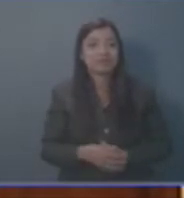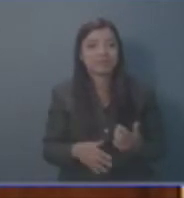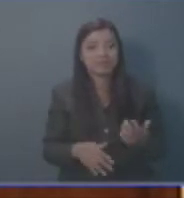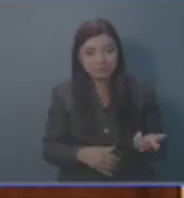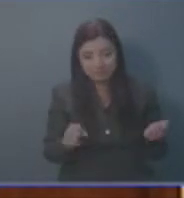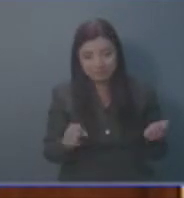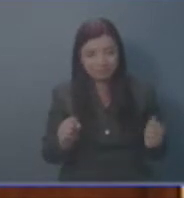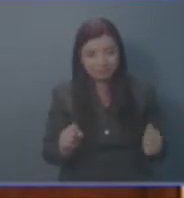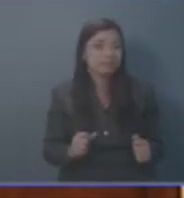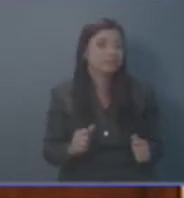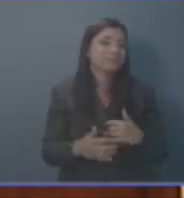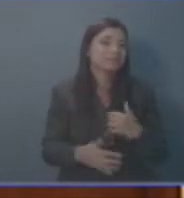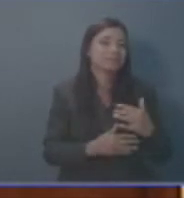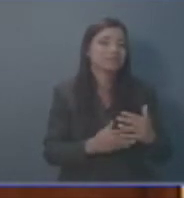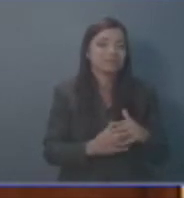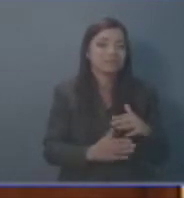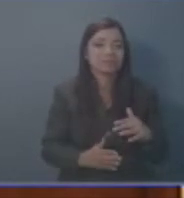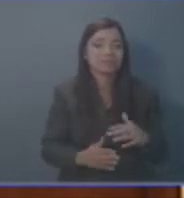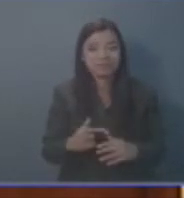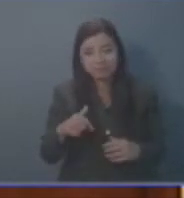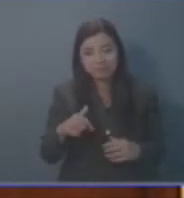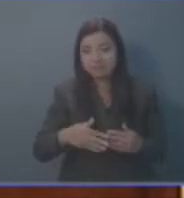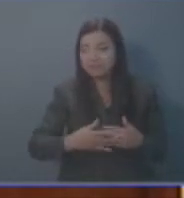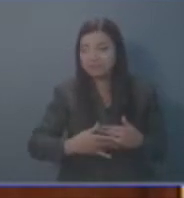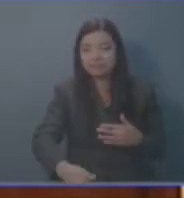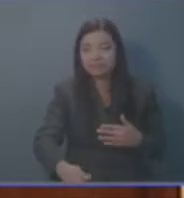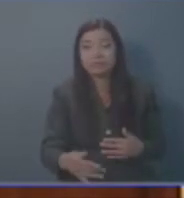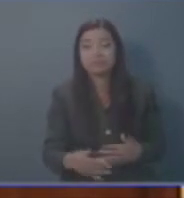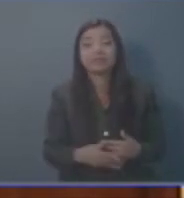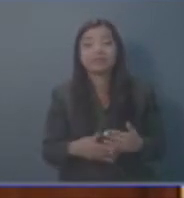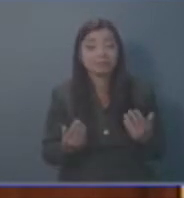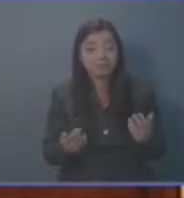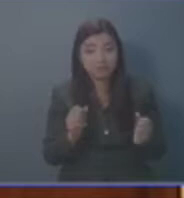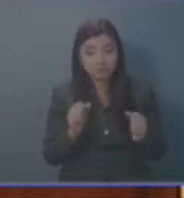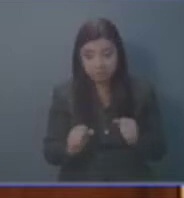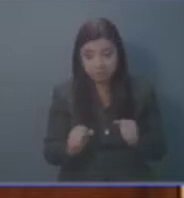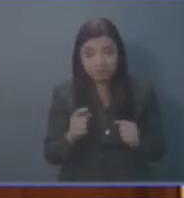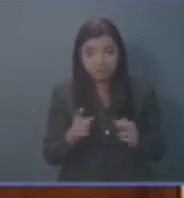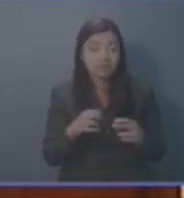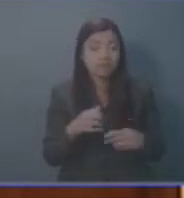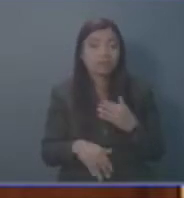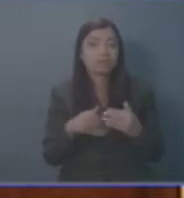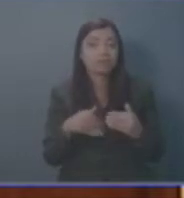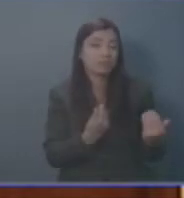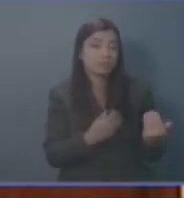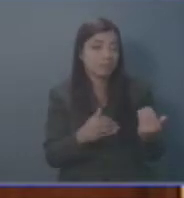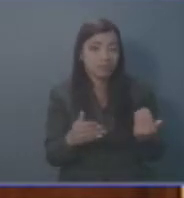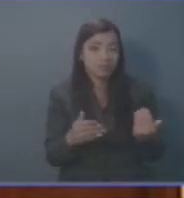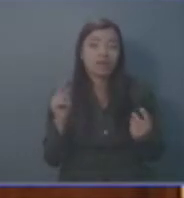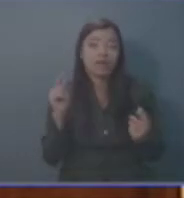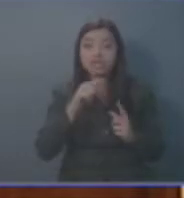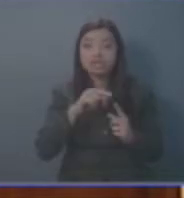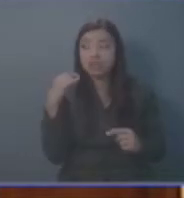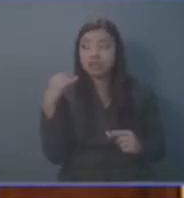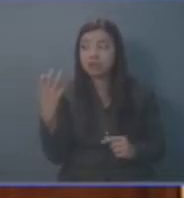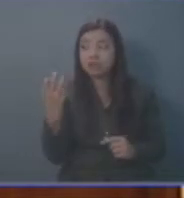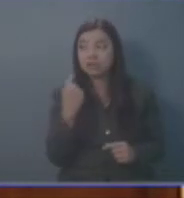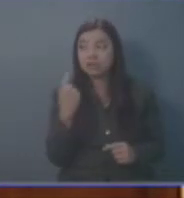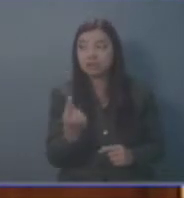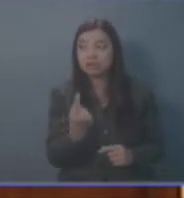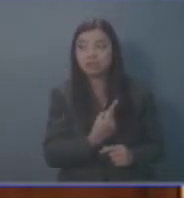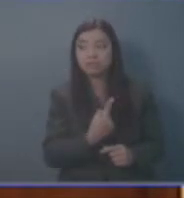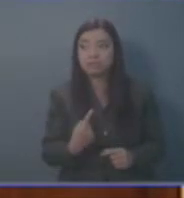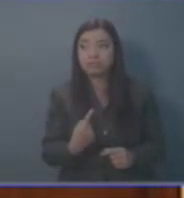pueda eliminar ese cuello de botella que hay hoy por hoy. Tampoco vamos a quitar el dedo del renglón hasta lograr que aquellas